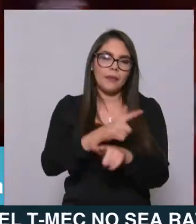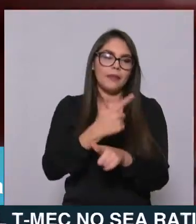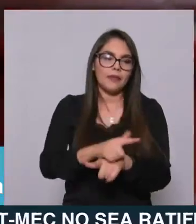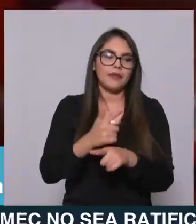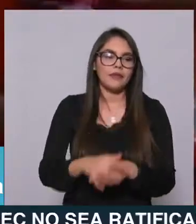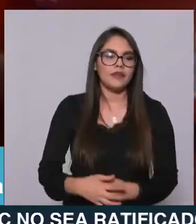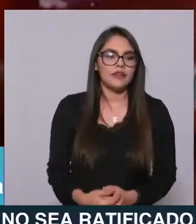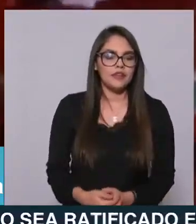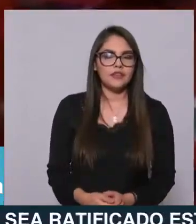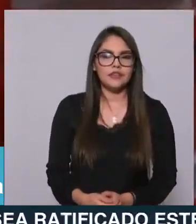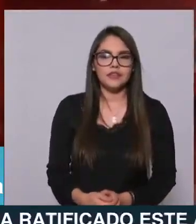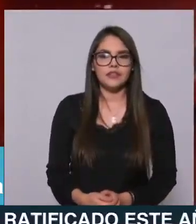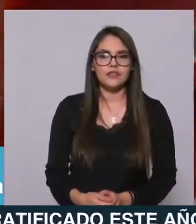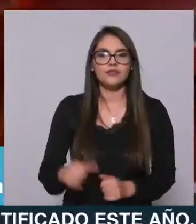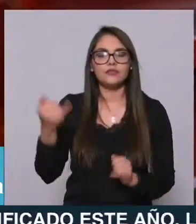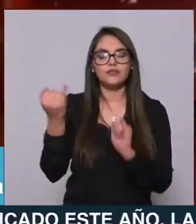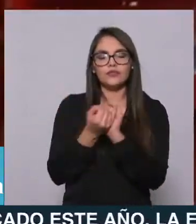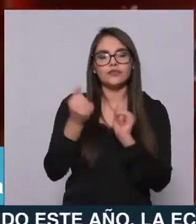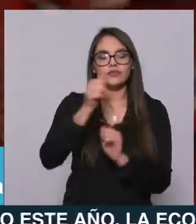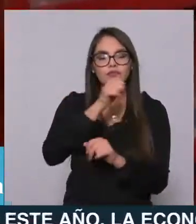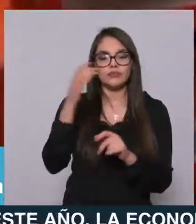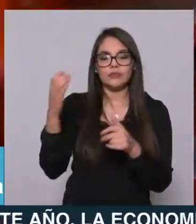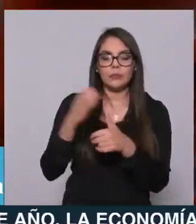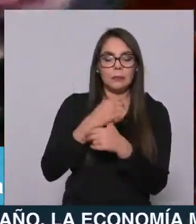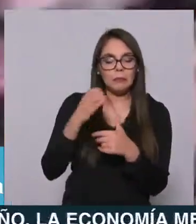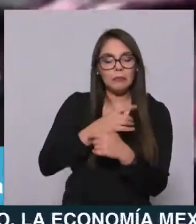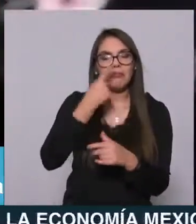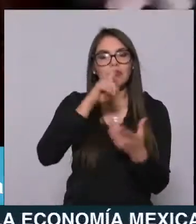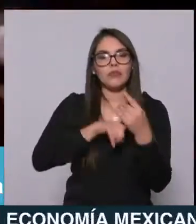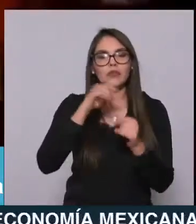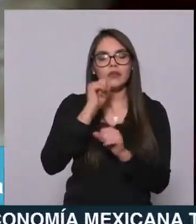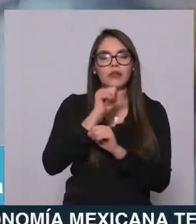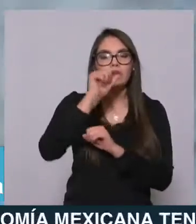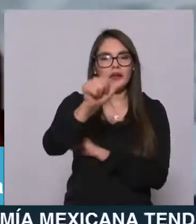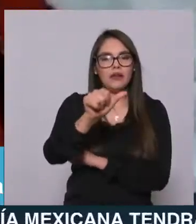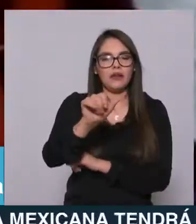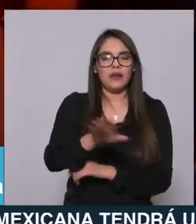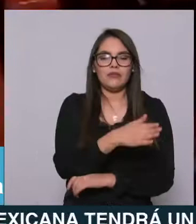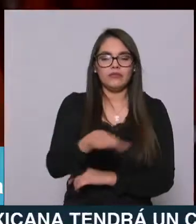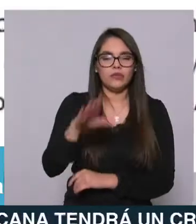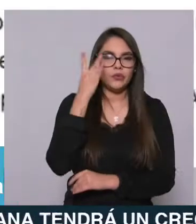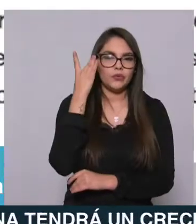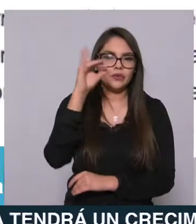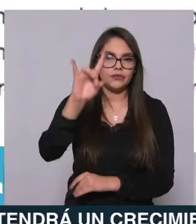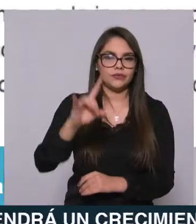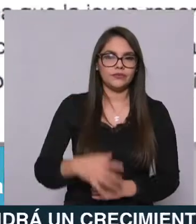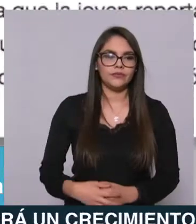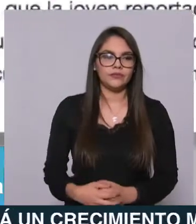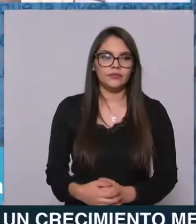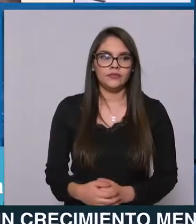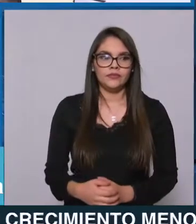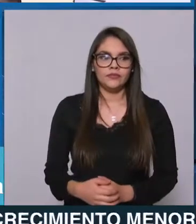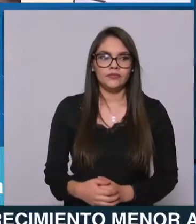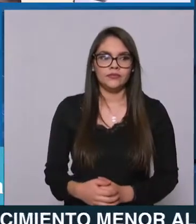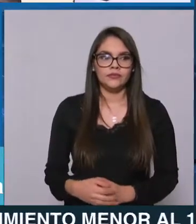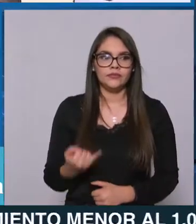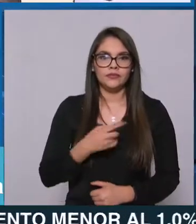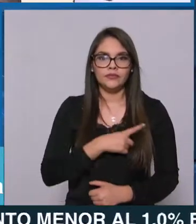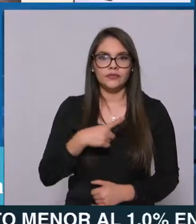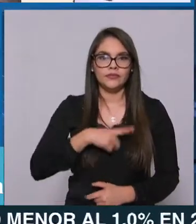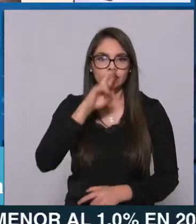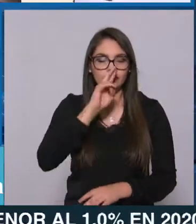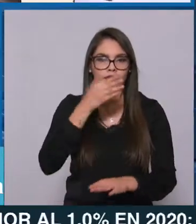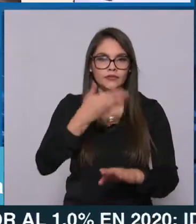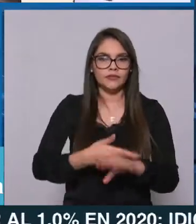opacado por el asunto del bar y de la carretera Cuernavaca en el hotel. Claro, lo que tenemos es que reforzar en las leyes también la responsabilidad de los medios